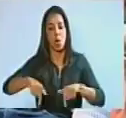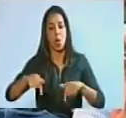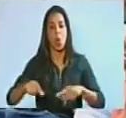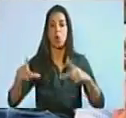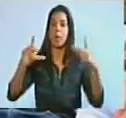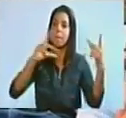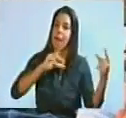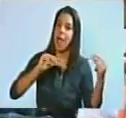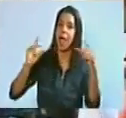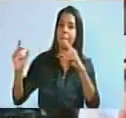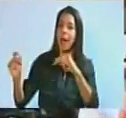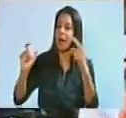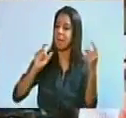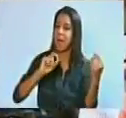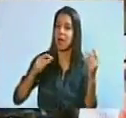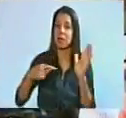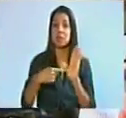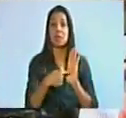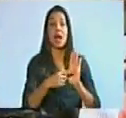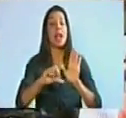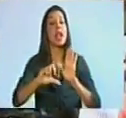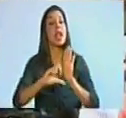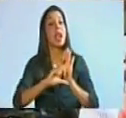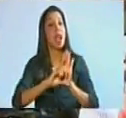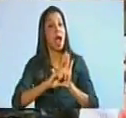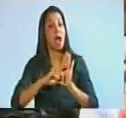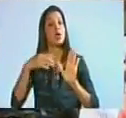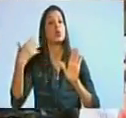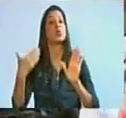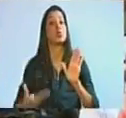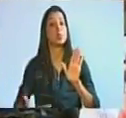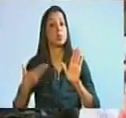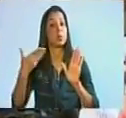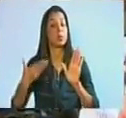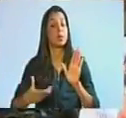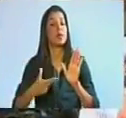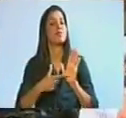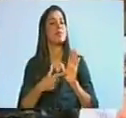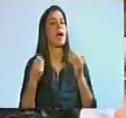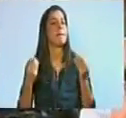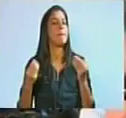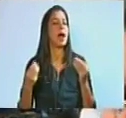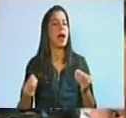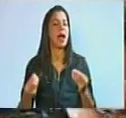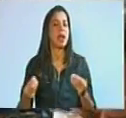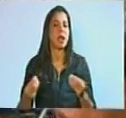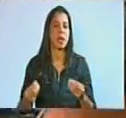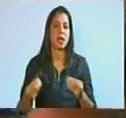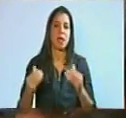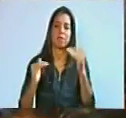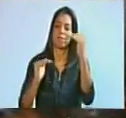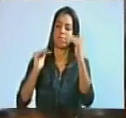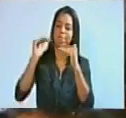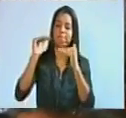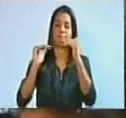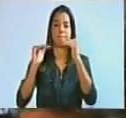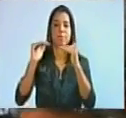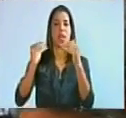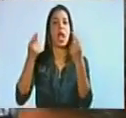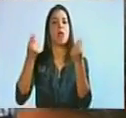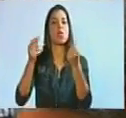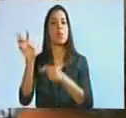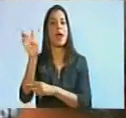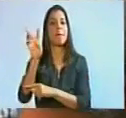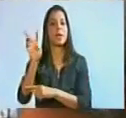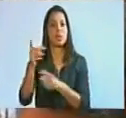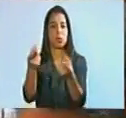debatiendo es una ley que va a lograr la estabilidad y la paz económica. No solamente